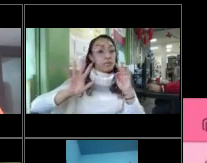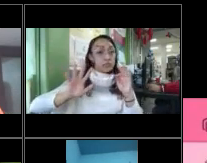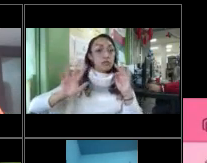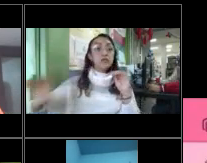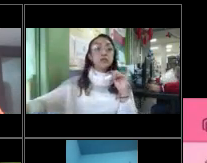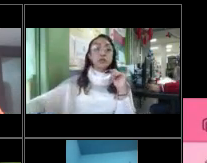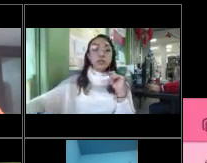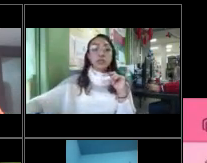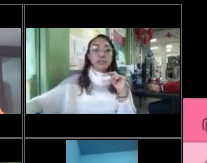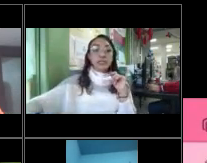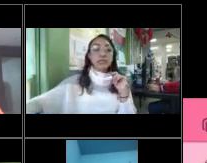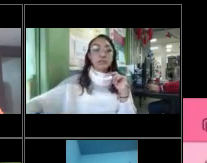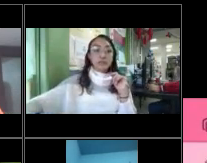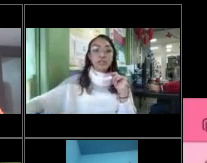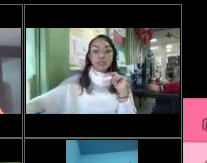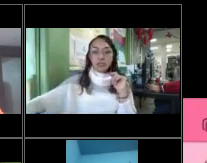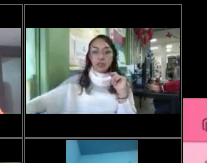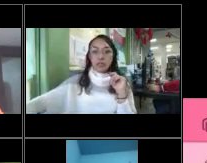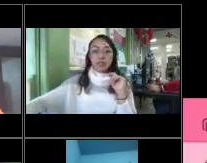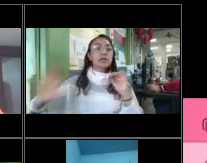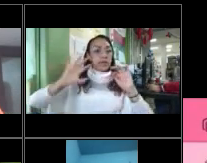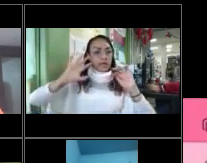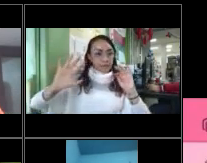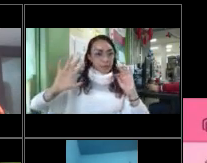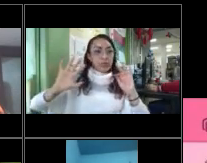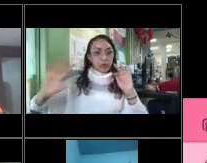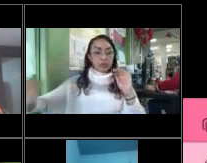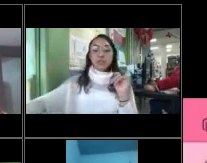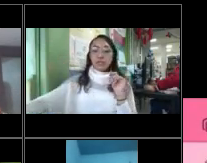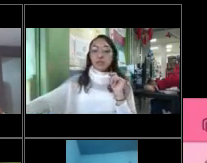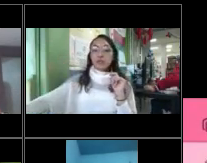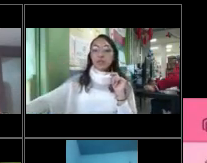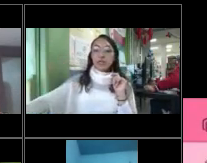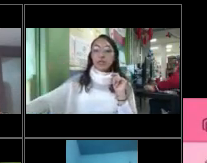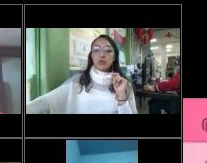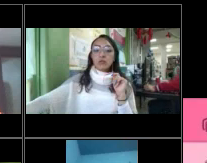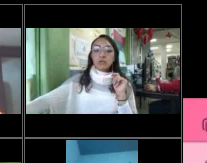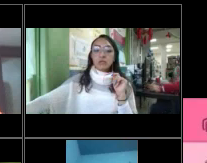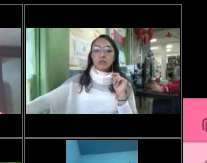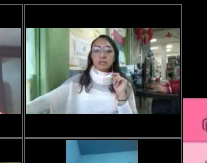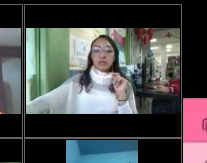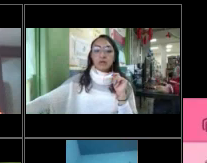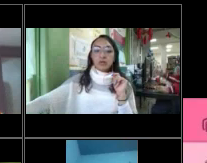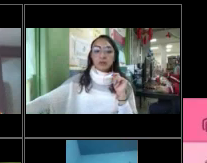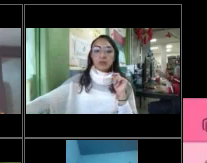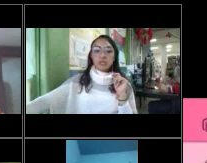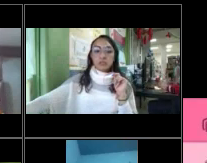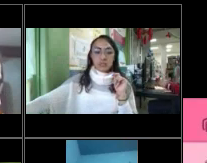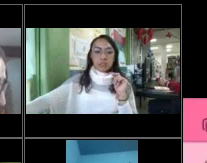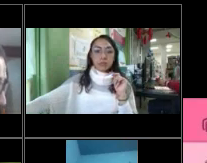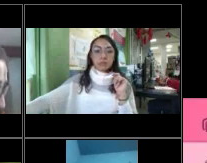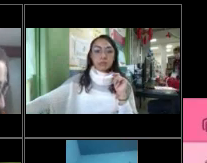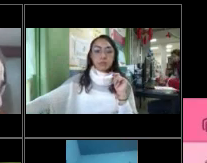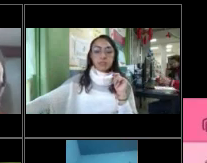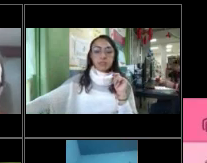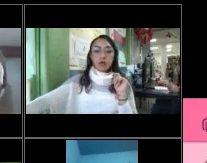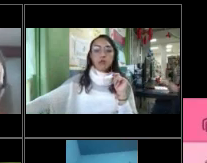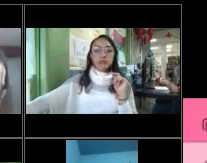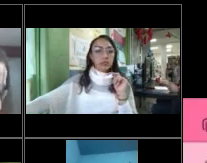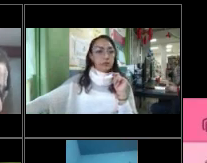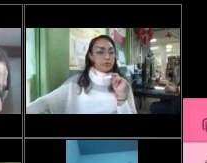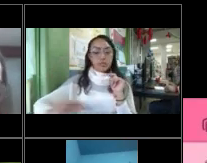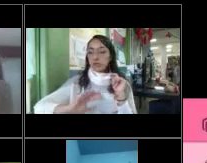Entonces por eso funciona de manera diferente el idioma. Espero que con los ejemplos vaya quedando un poquito más claro lo que vamos explicando.